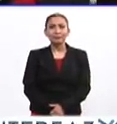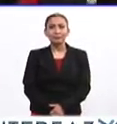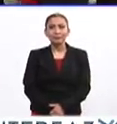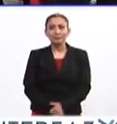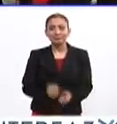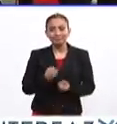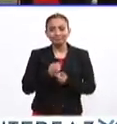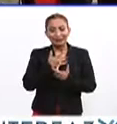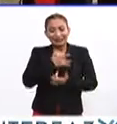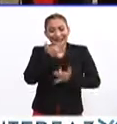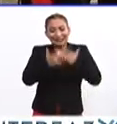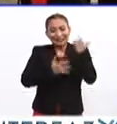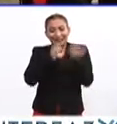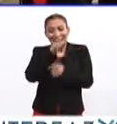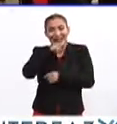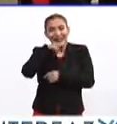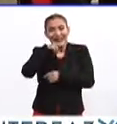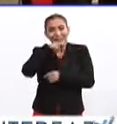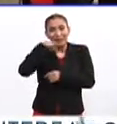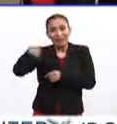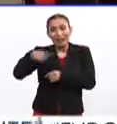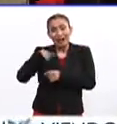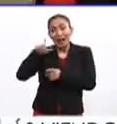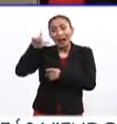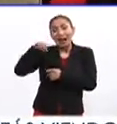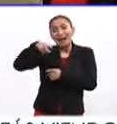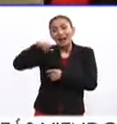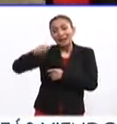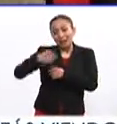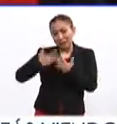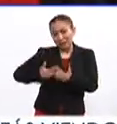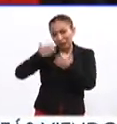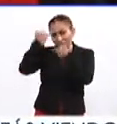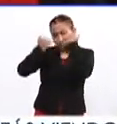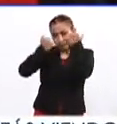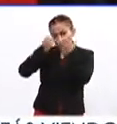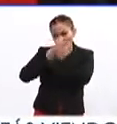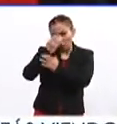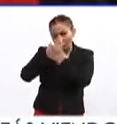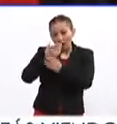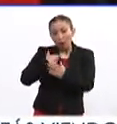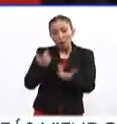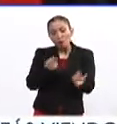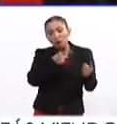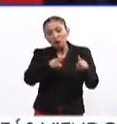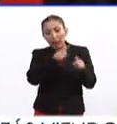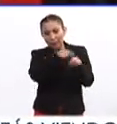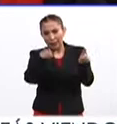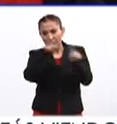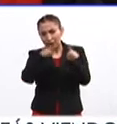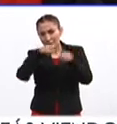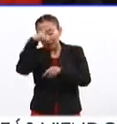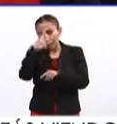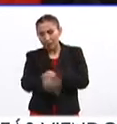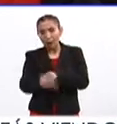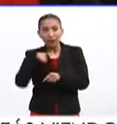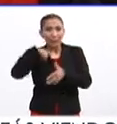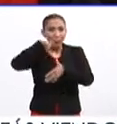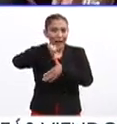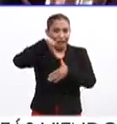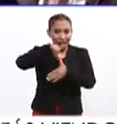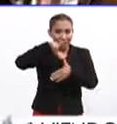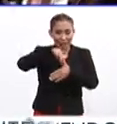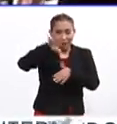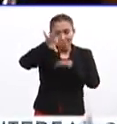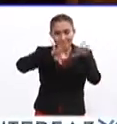El espíritu navideño llegó a La Nana, Fábrica de Creación e Innovación, con un recital de piezas originarias de México y América